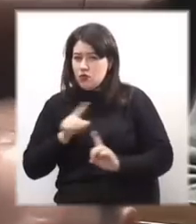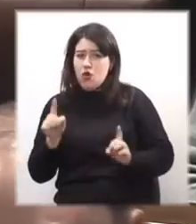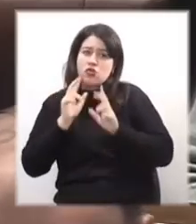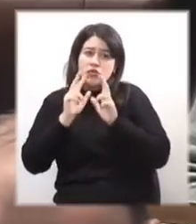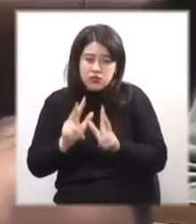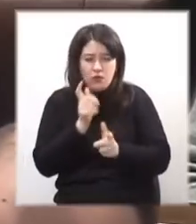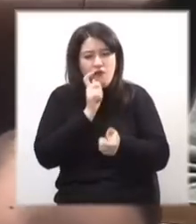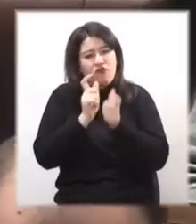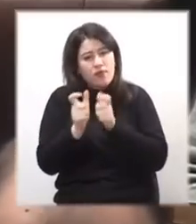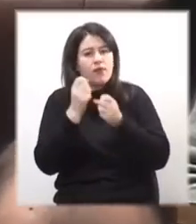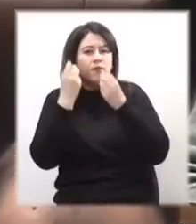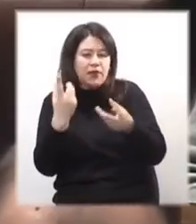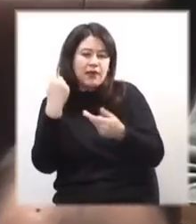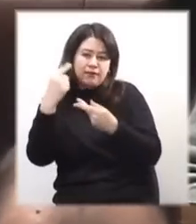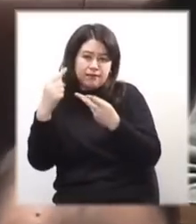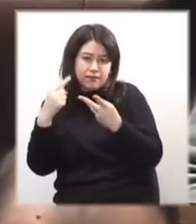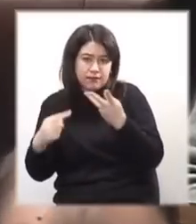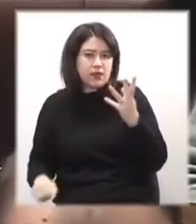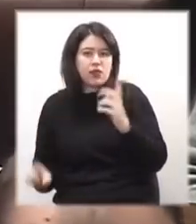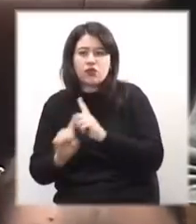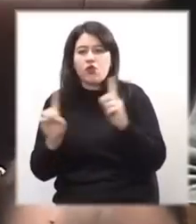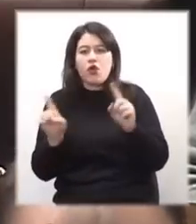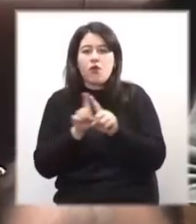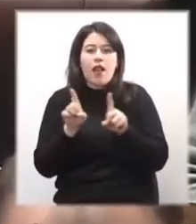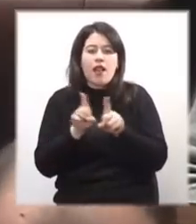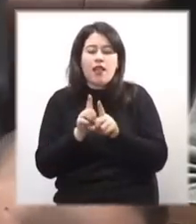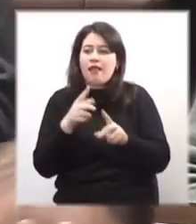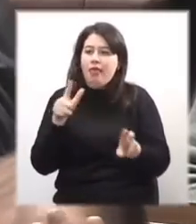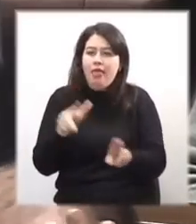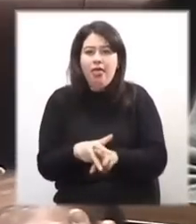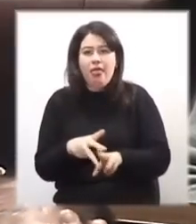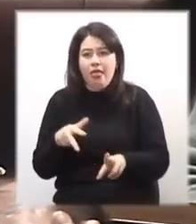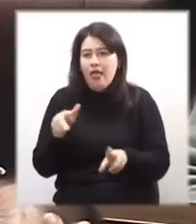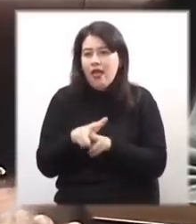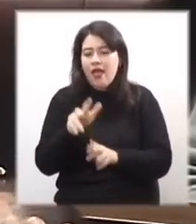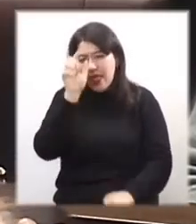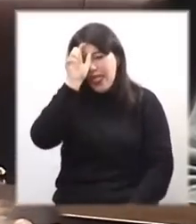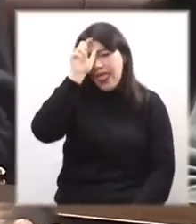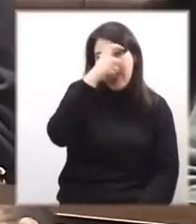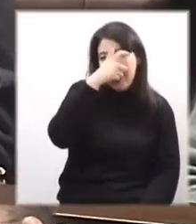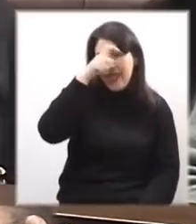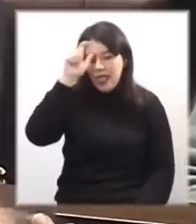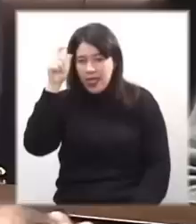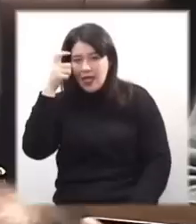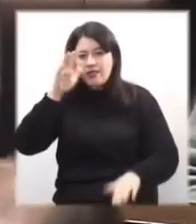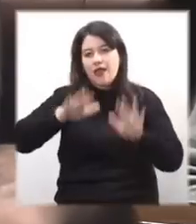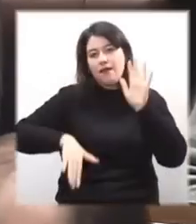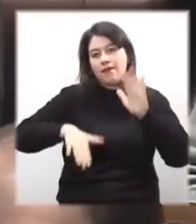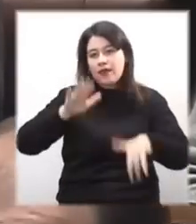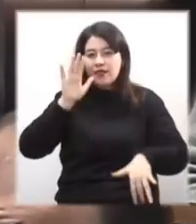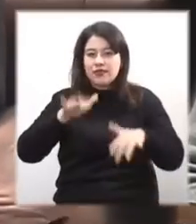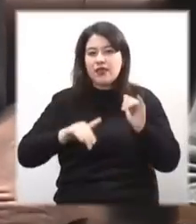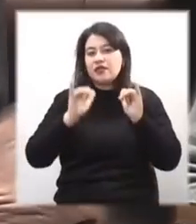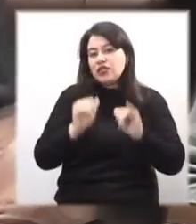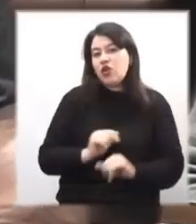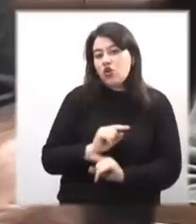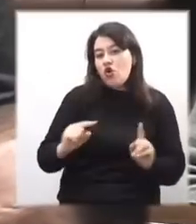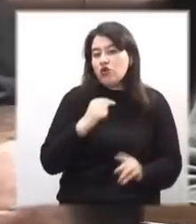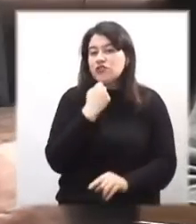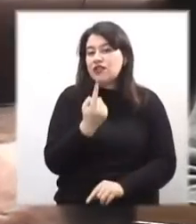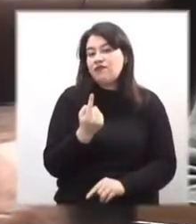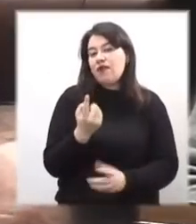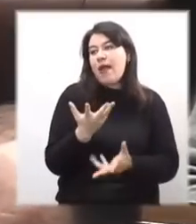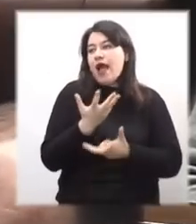compartimos, fundamentamos nuestra posición y no vamos caracoleando y cambiando nuestra posición según el aire y la conveniencia política de